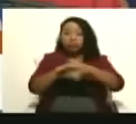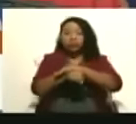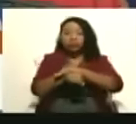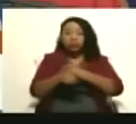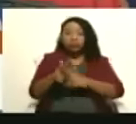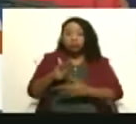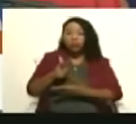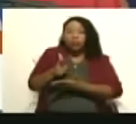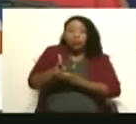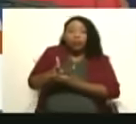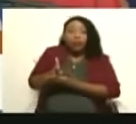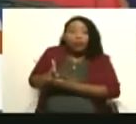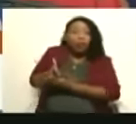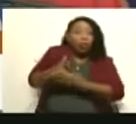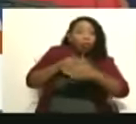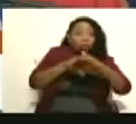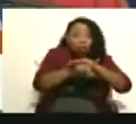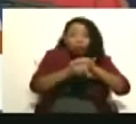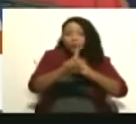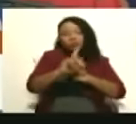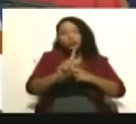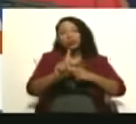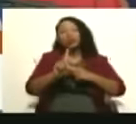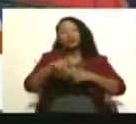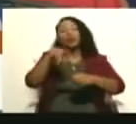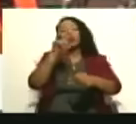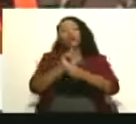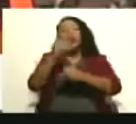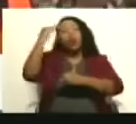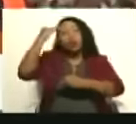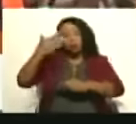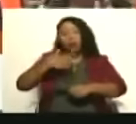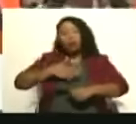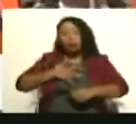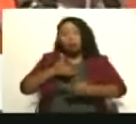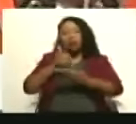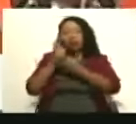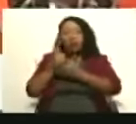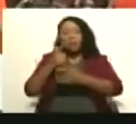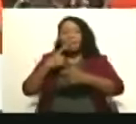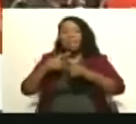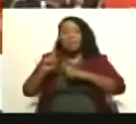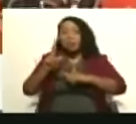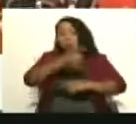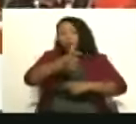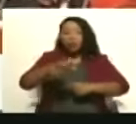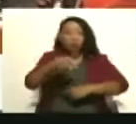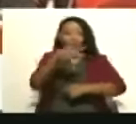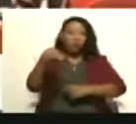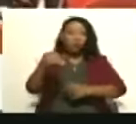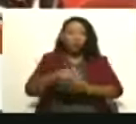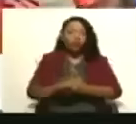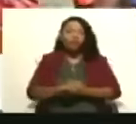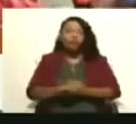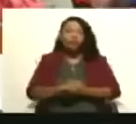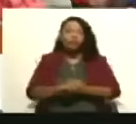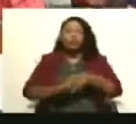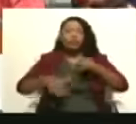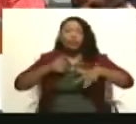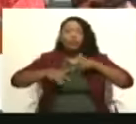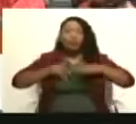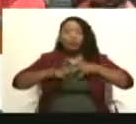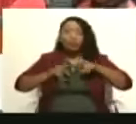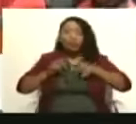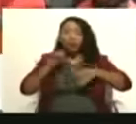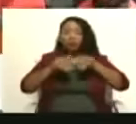centro de votación, salvo los miembros de la Fuerza Armada Nacional Bolivariana con funciones específicas. Durante el acto de votación